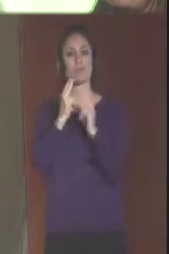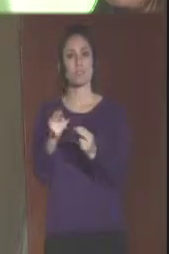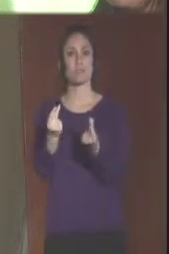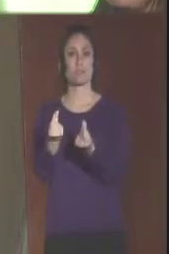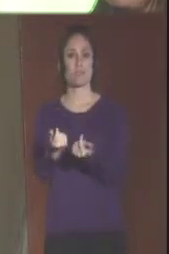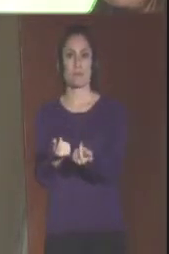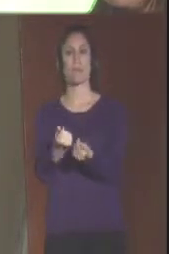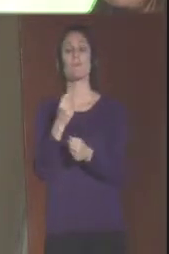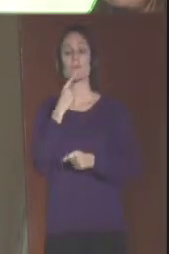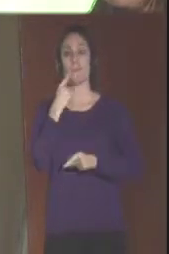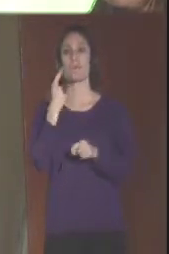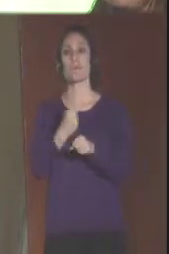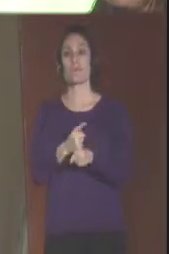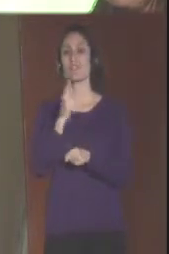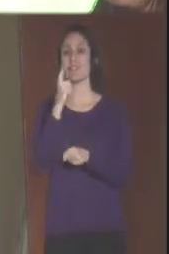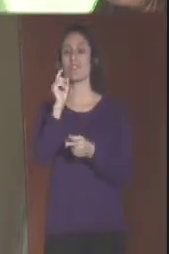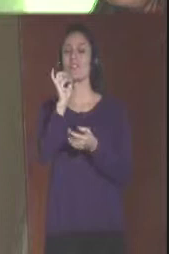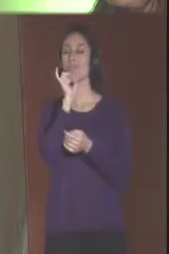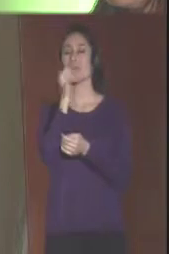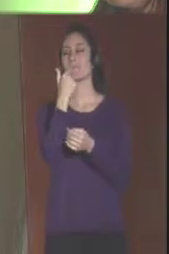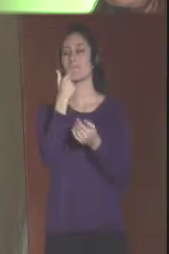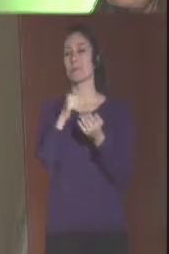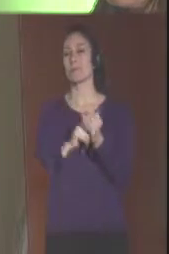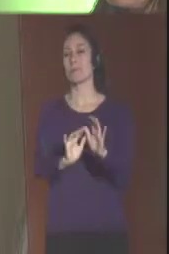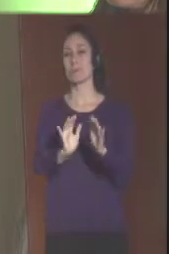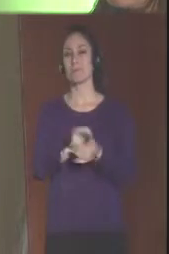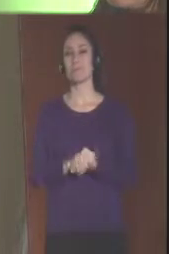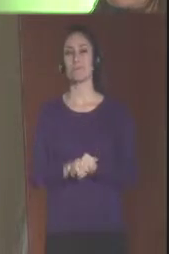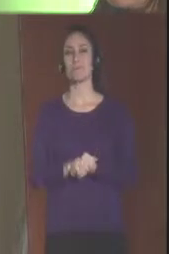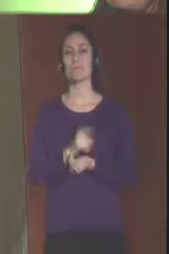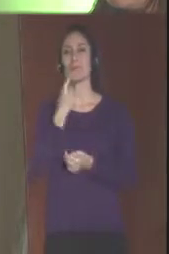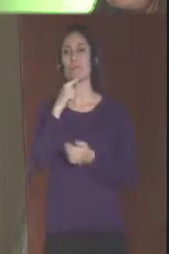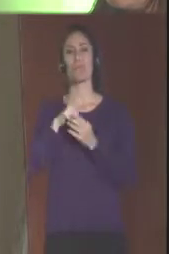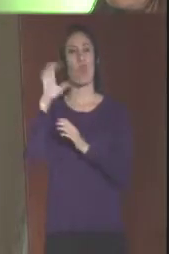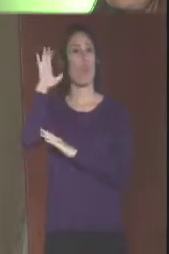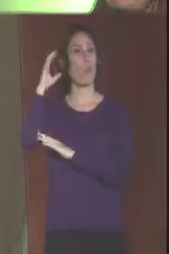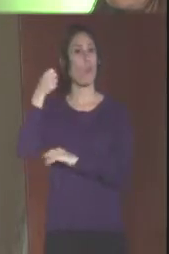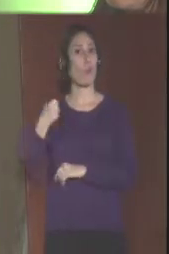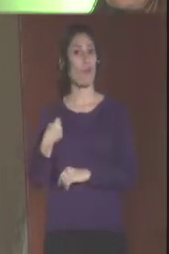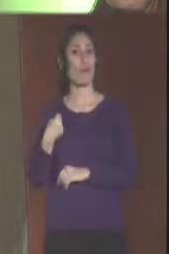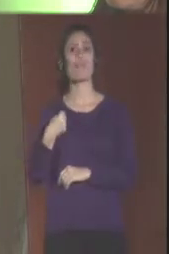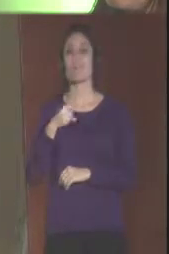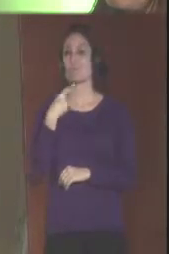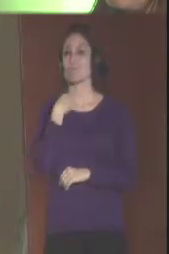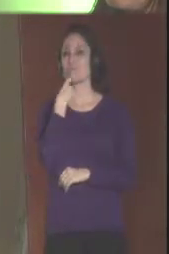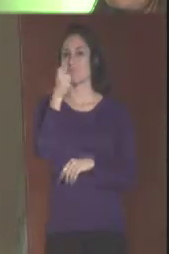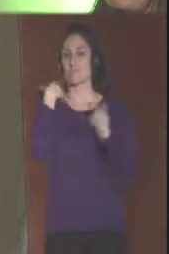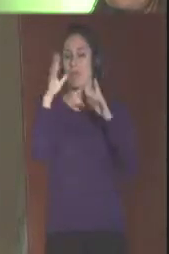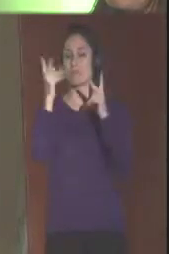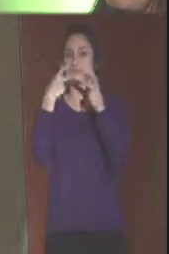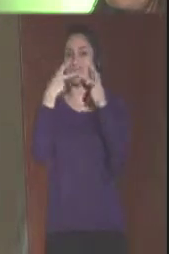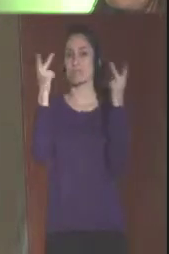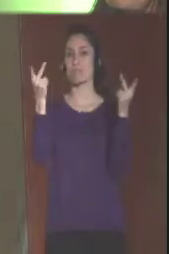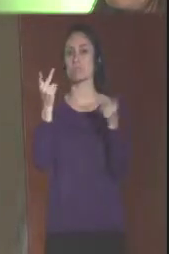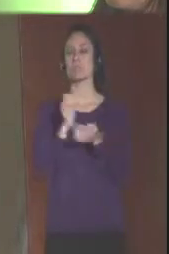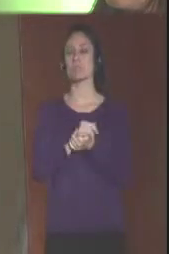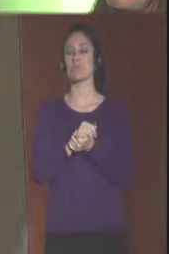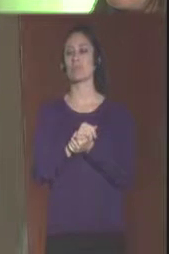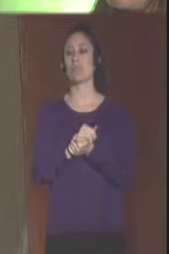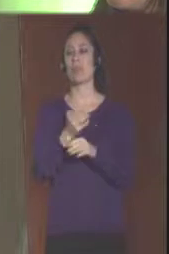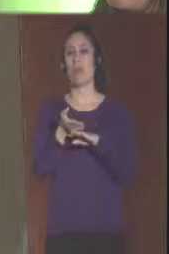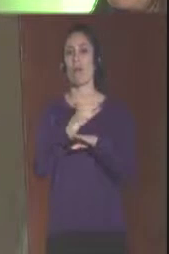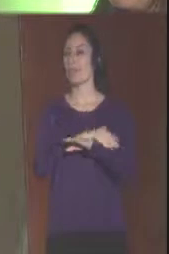la pena abrir quizás un pequeño paréntesis, decir que en el caso de Cuenca, al igual que ya se ha expuesto por los